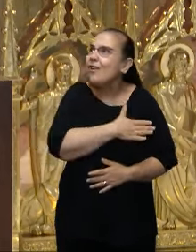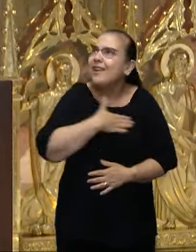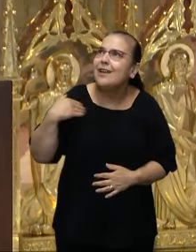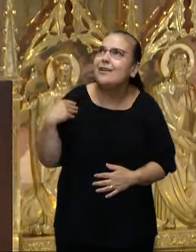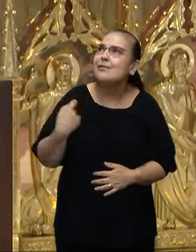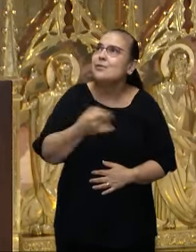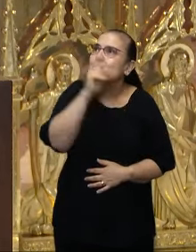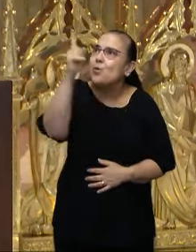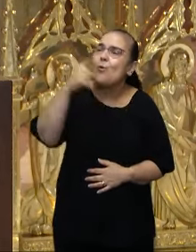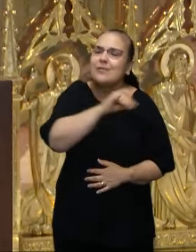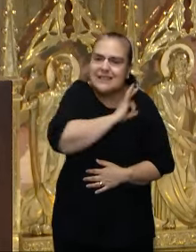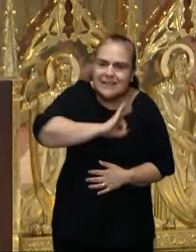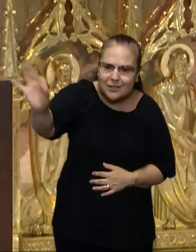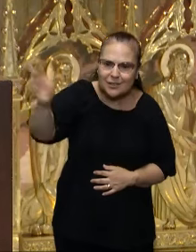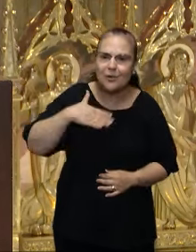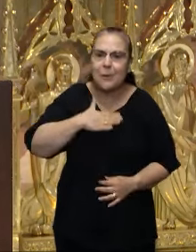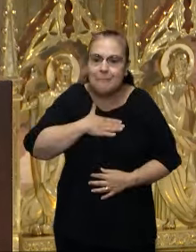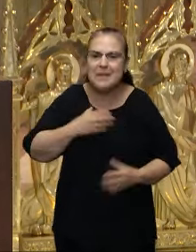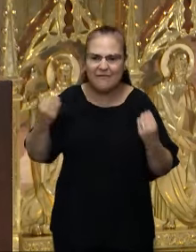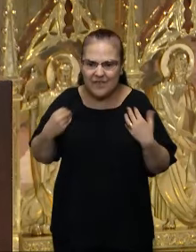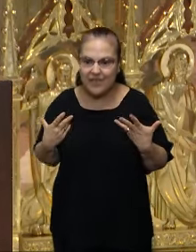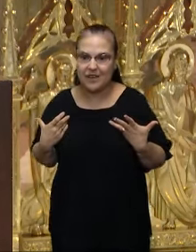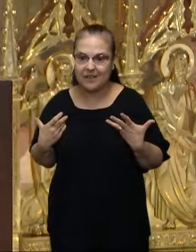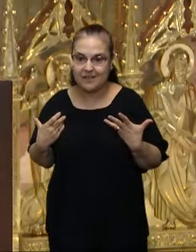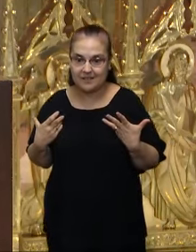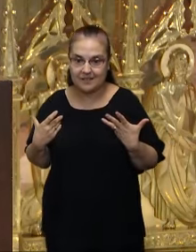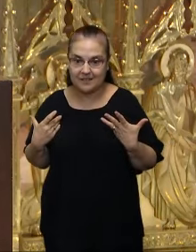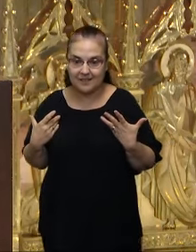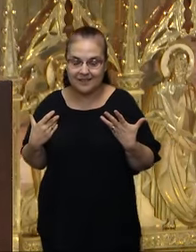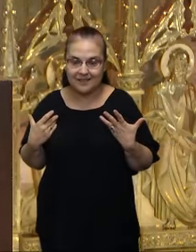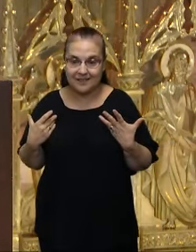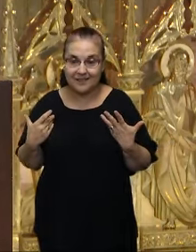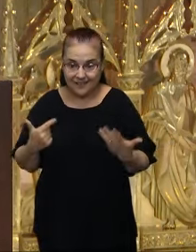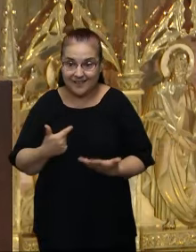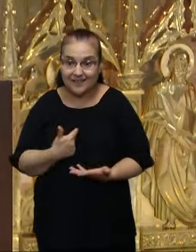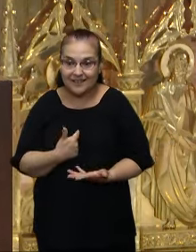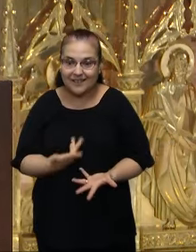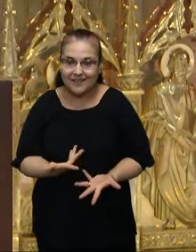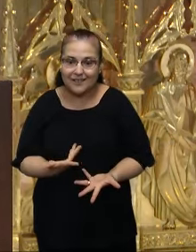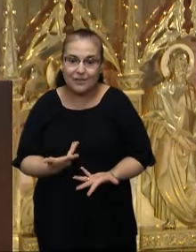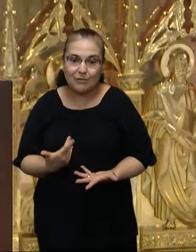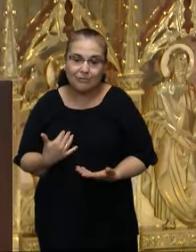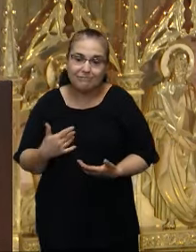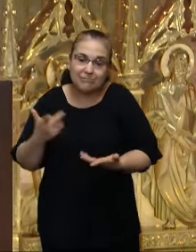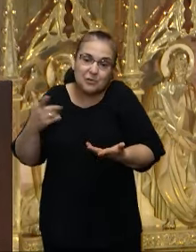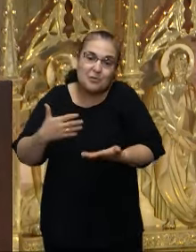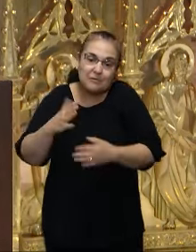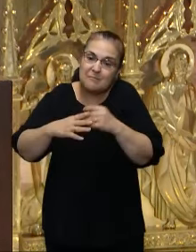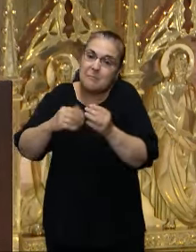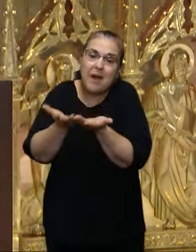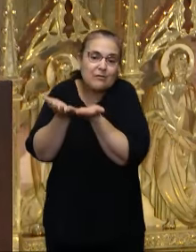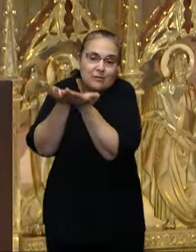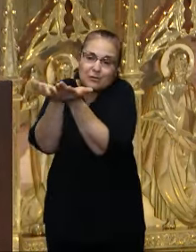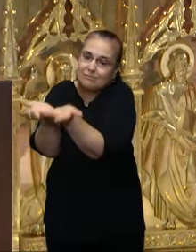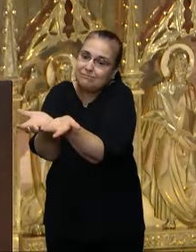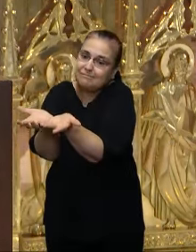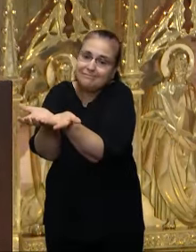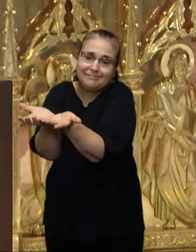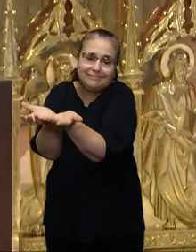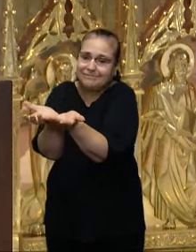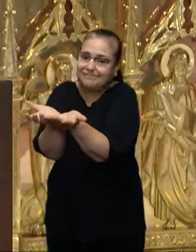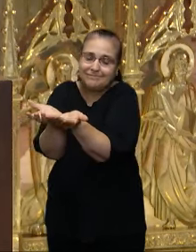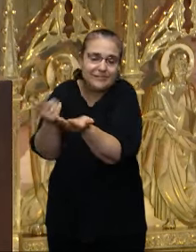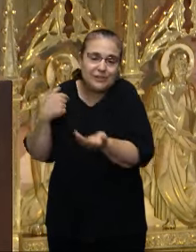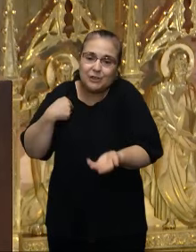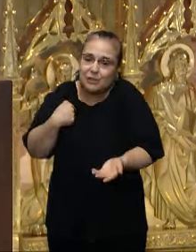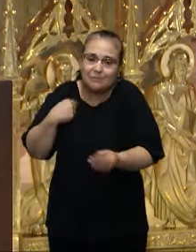vida, mi dueño. Y yo, criatura en tus manos, y yo, instrumento en